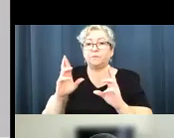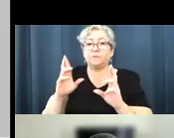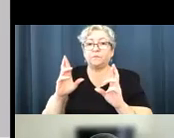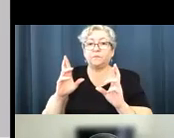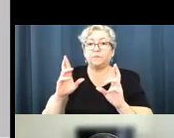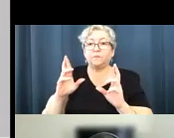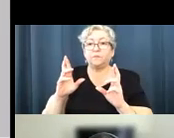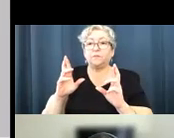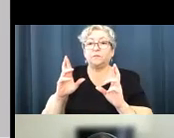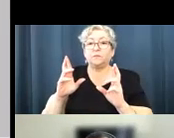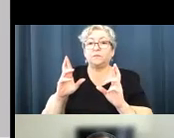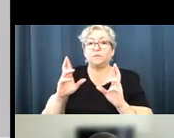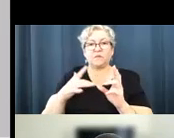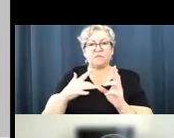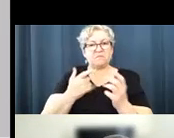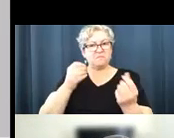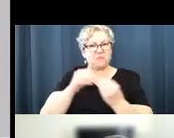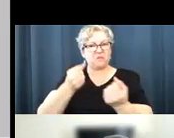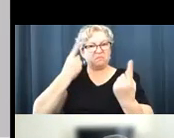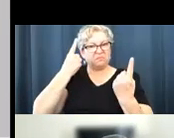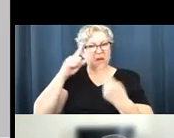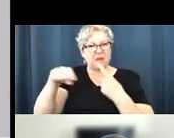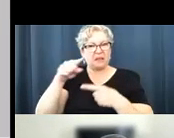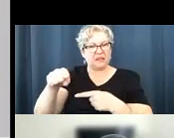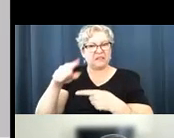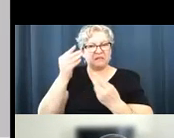Entonces, esperamos que eso, ¿verdad?, le da un poco de contexto sobre lo que estamos hablando.